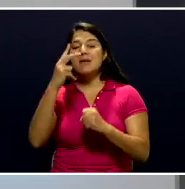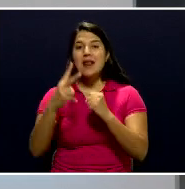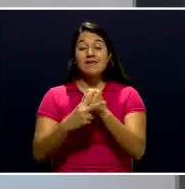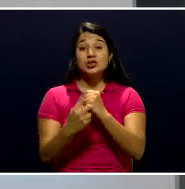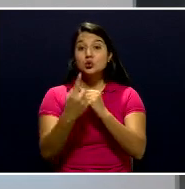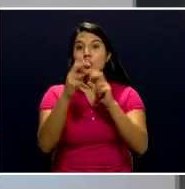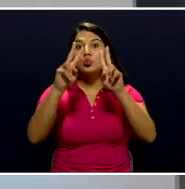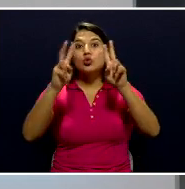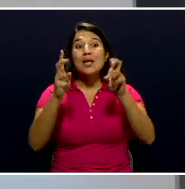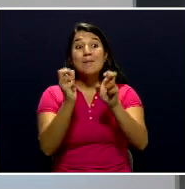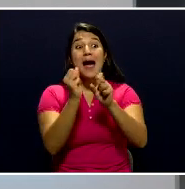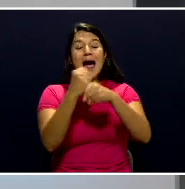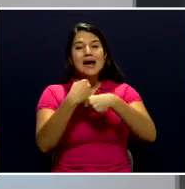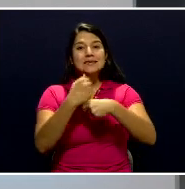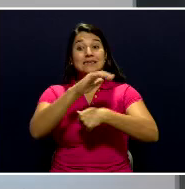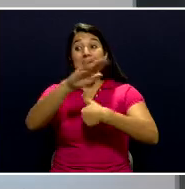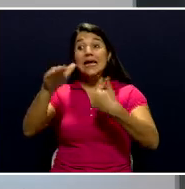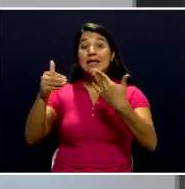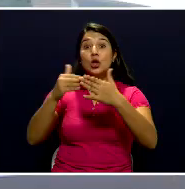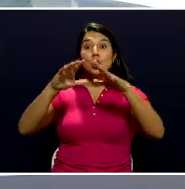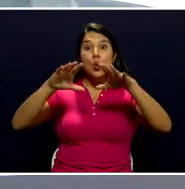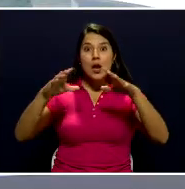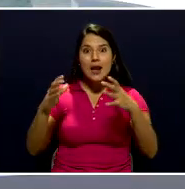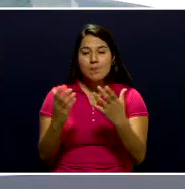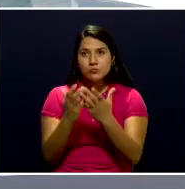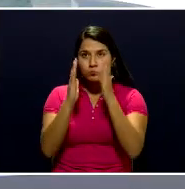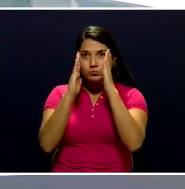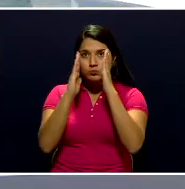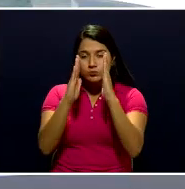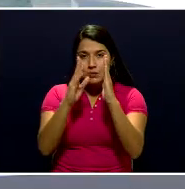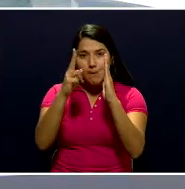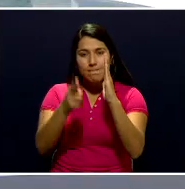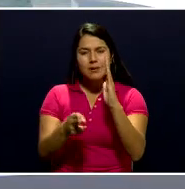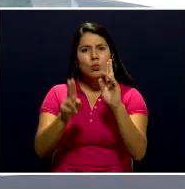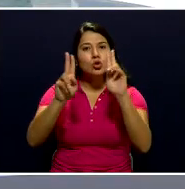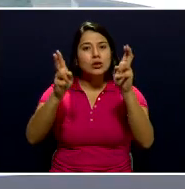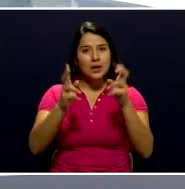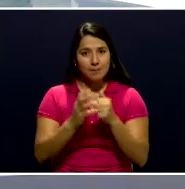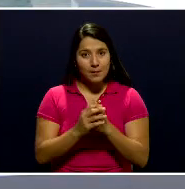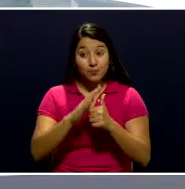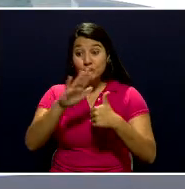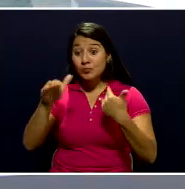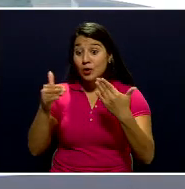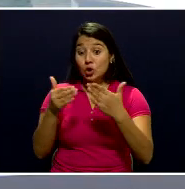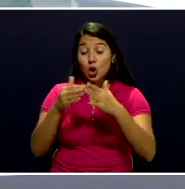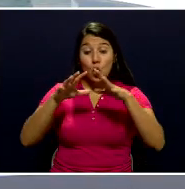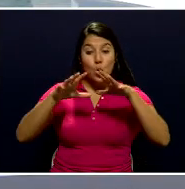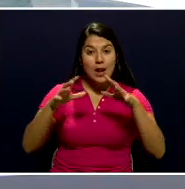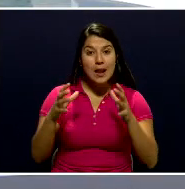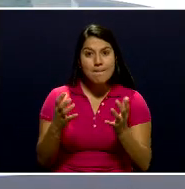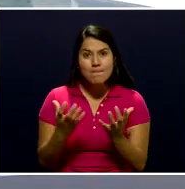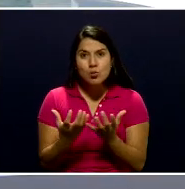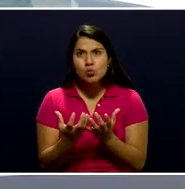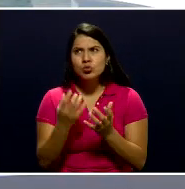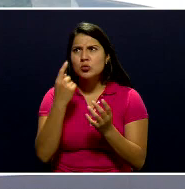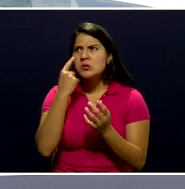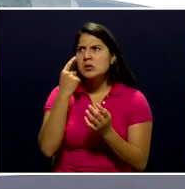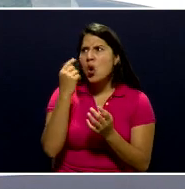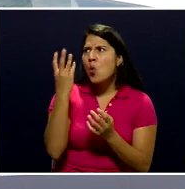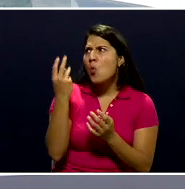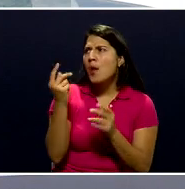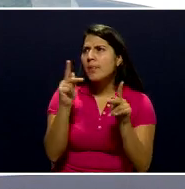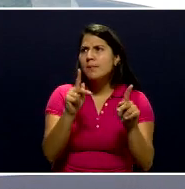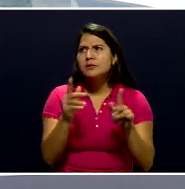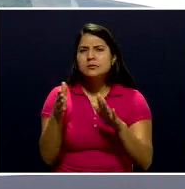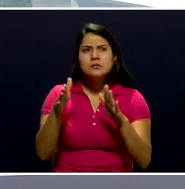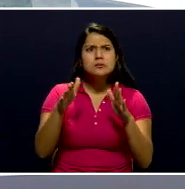atención del mundo entero. Está todo el planeta debatiendo, contando los casos,